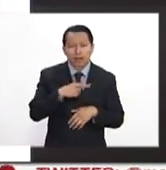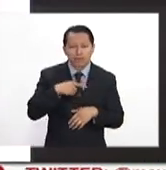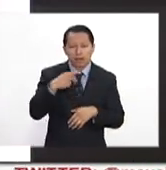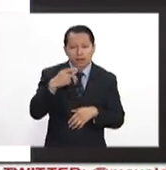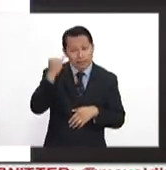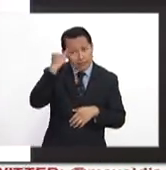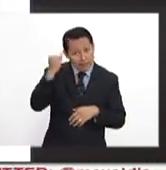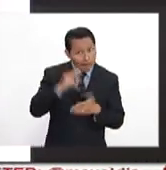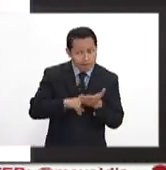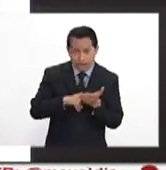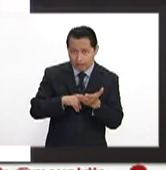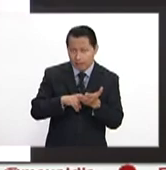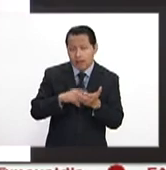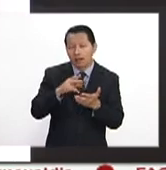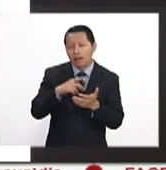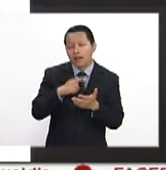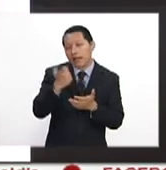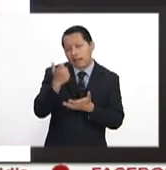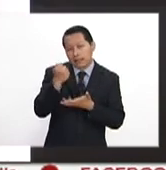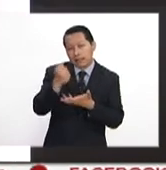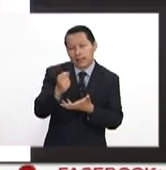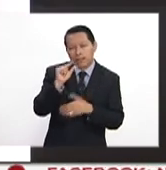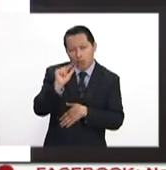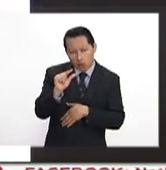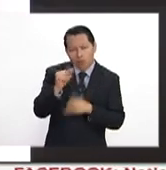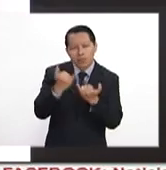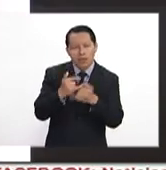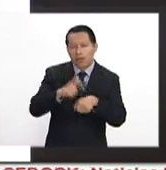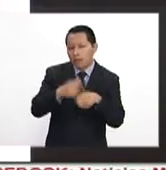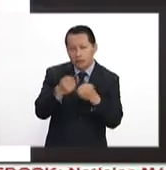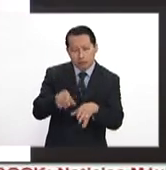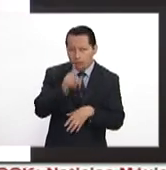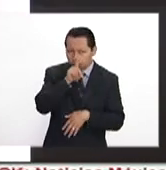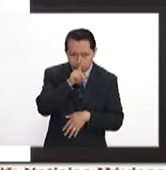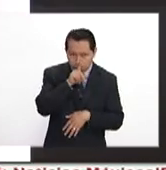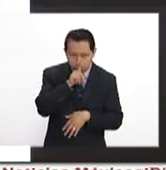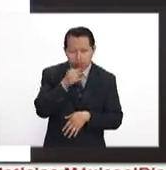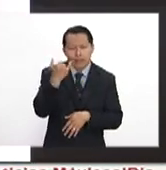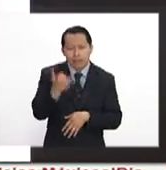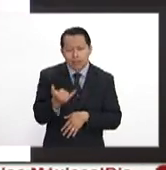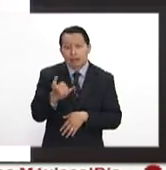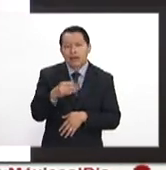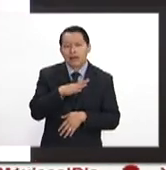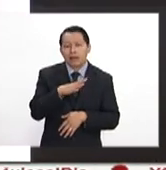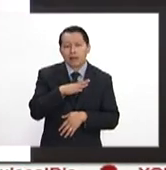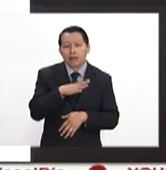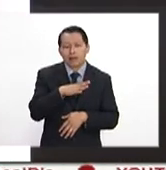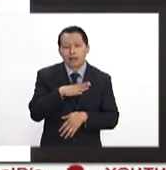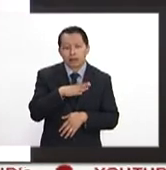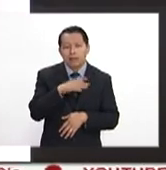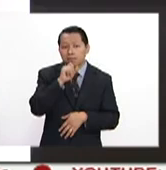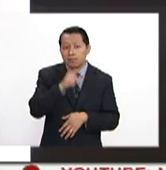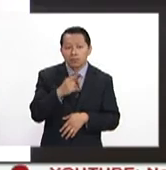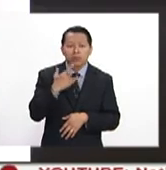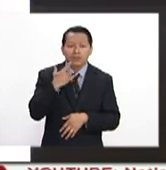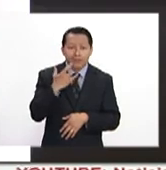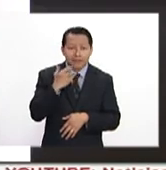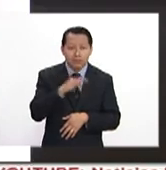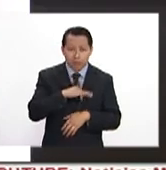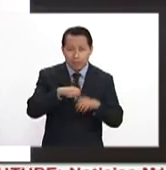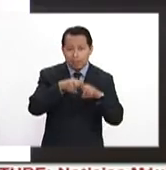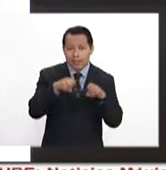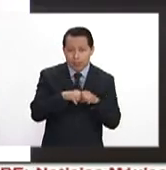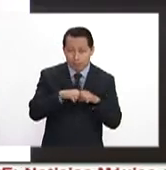idea rápidamente, invertir poco dinero, no perder el tiempo y y tratar de crear un buen